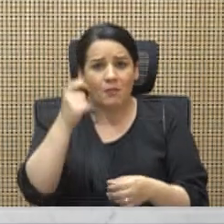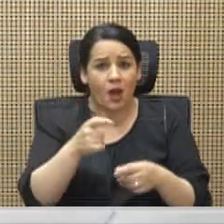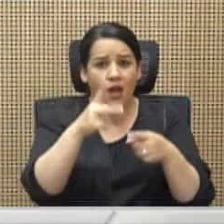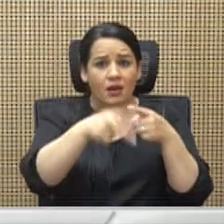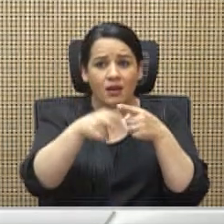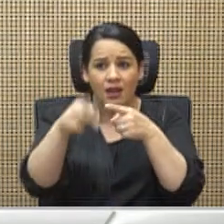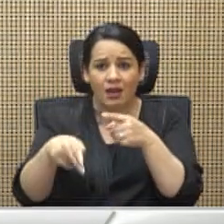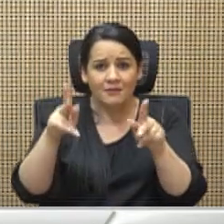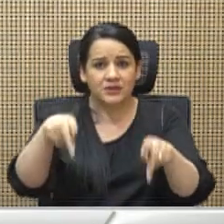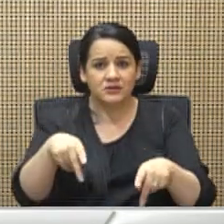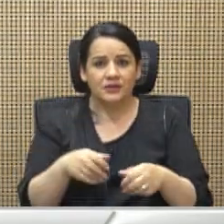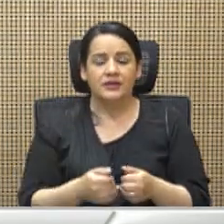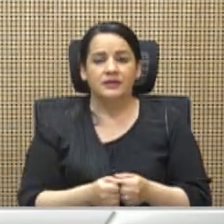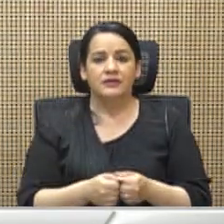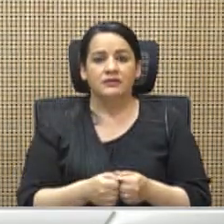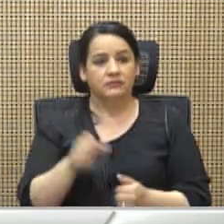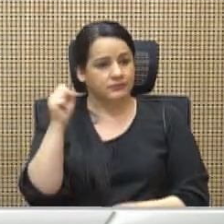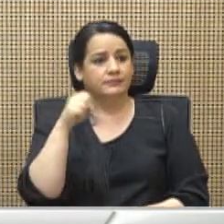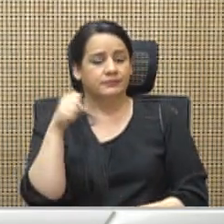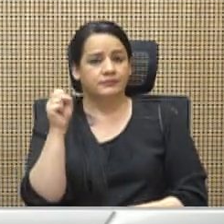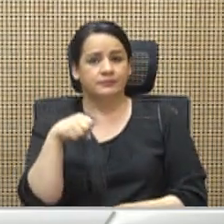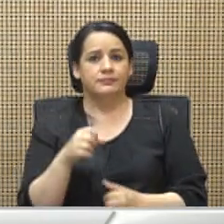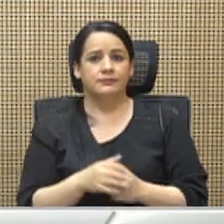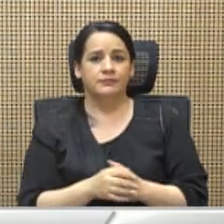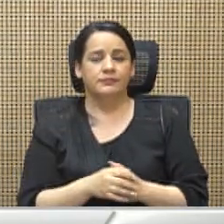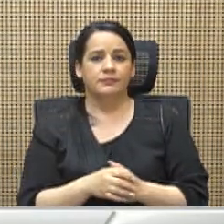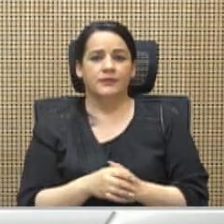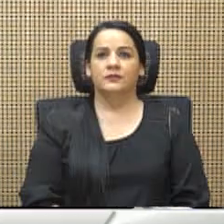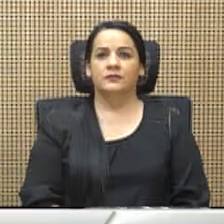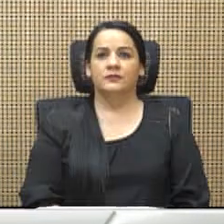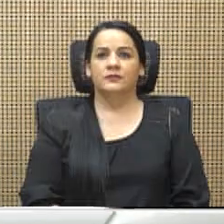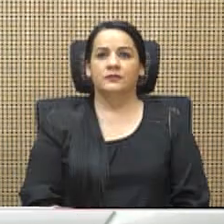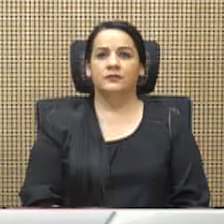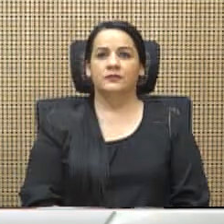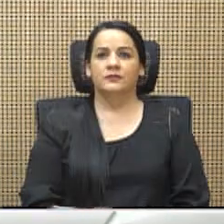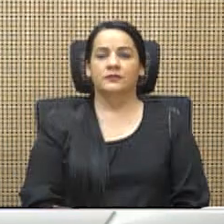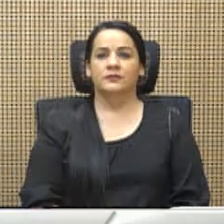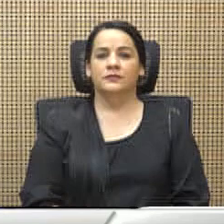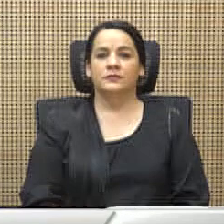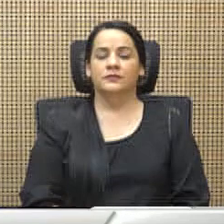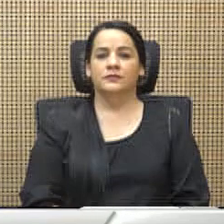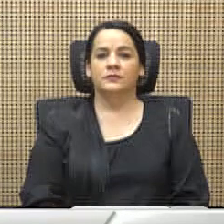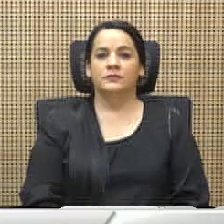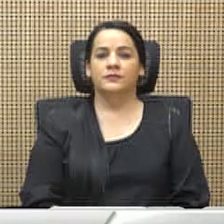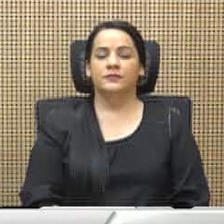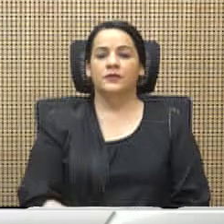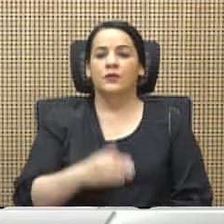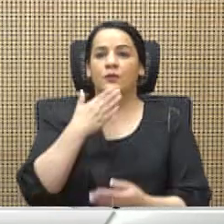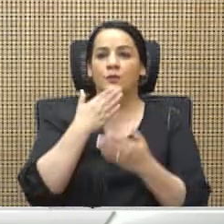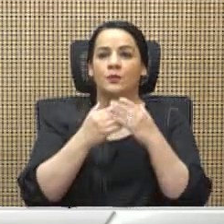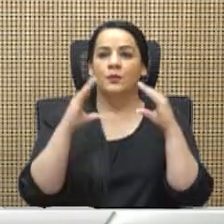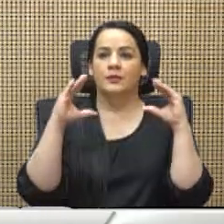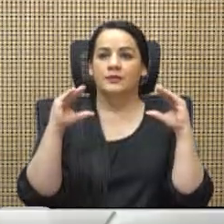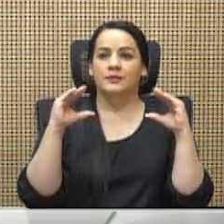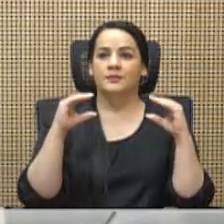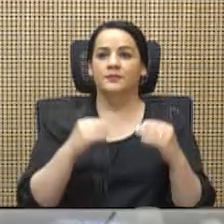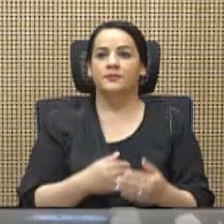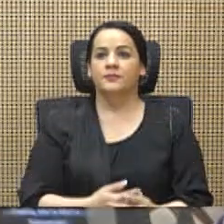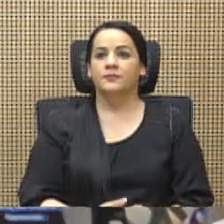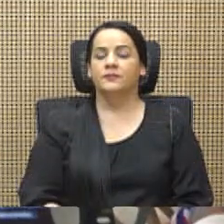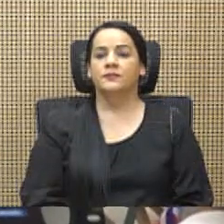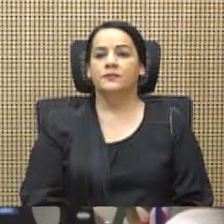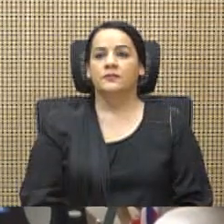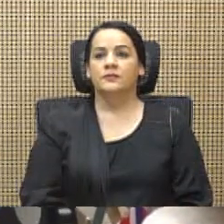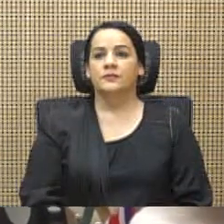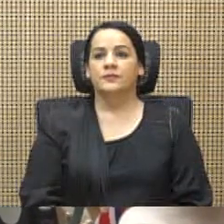La ministra de Salud, Jocelyn Chacón Madrigal, recibió una serie de cuestionamientos por parte de los legisladores ante las decisiones